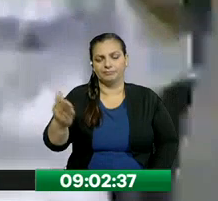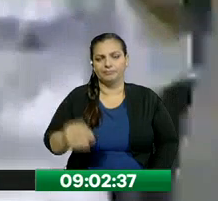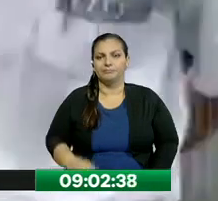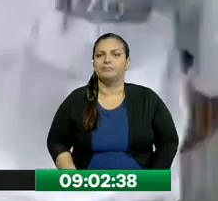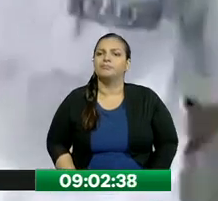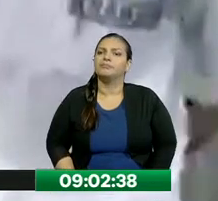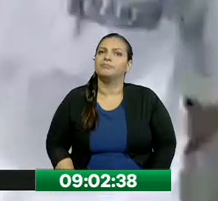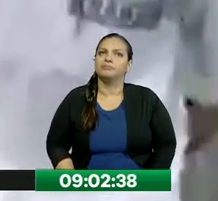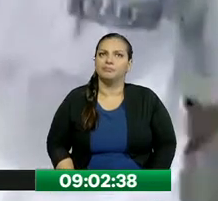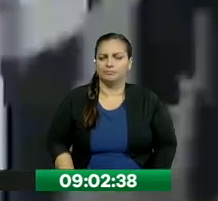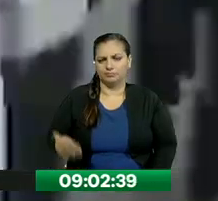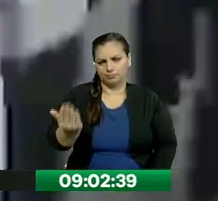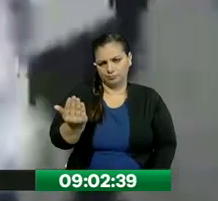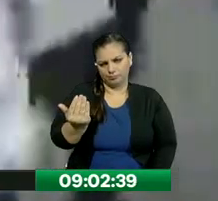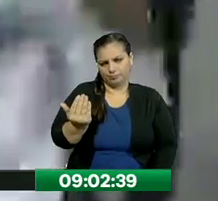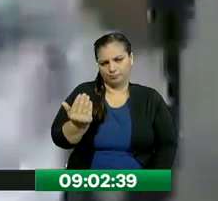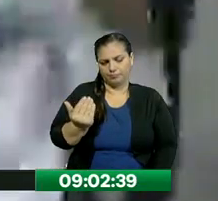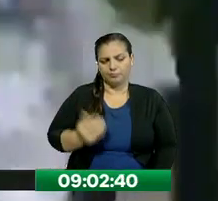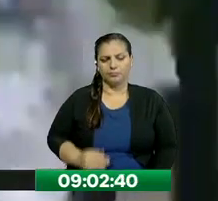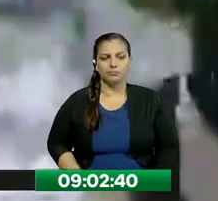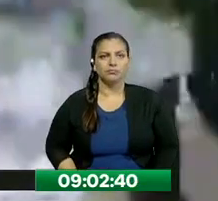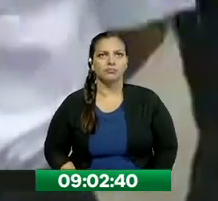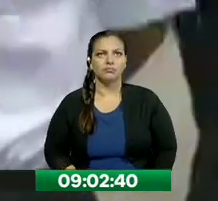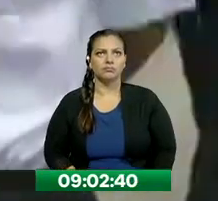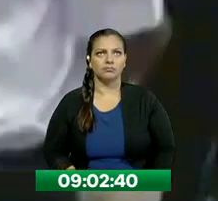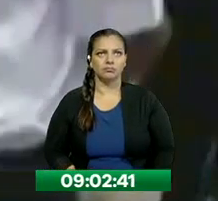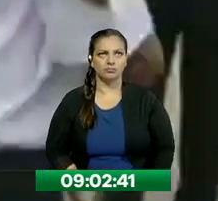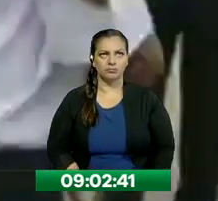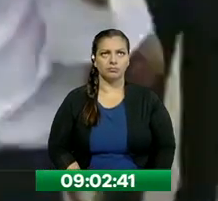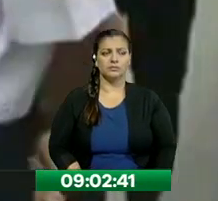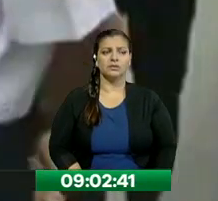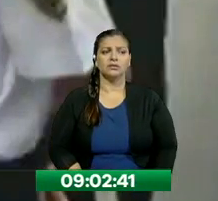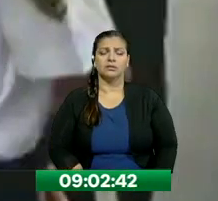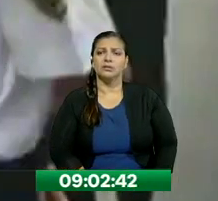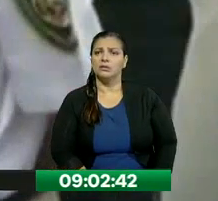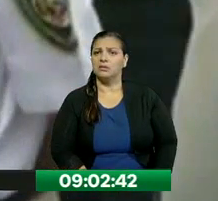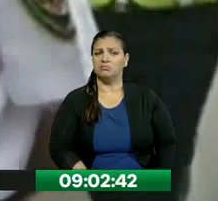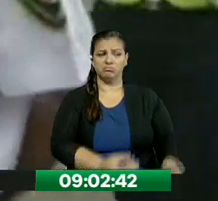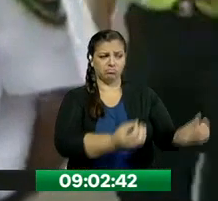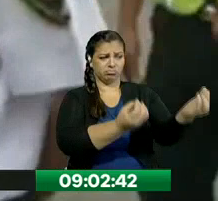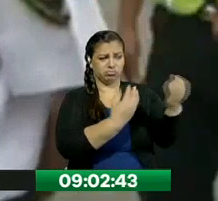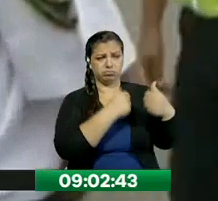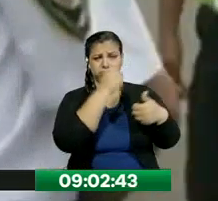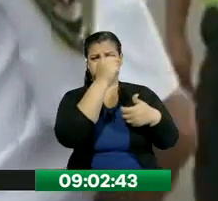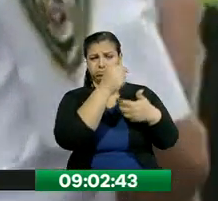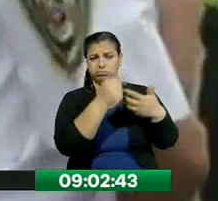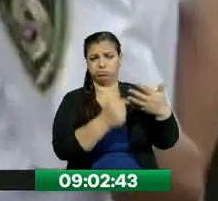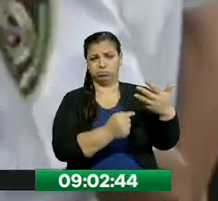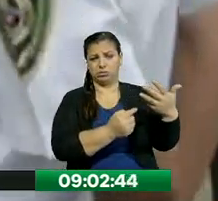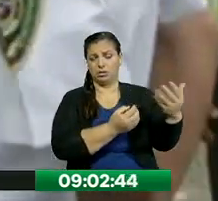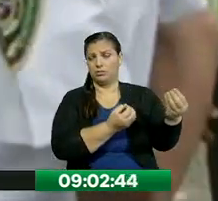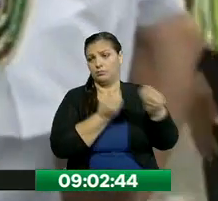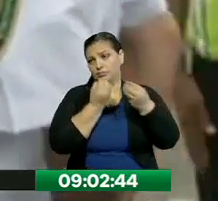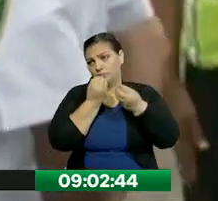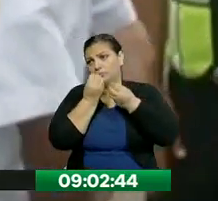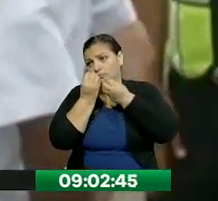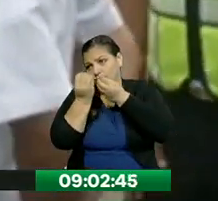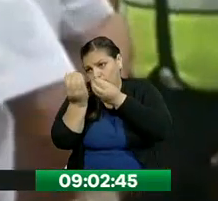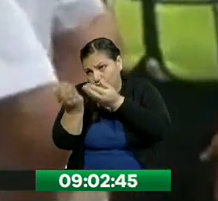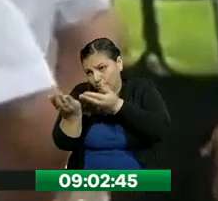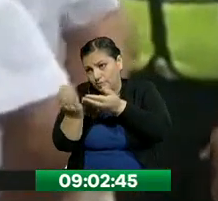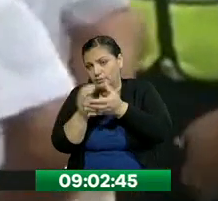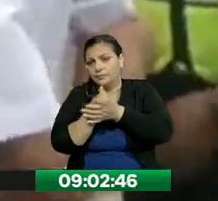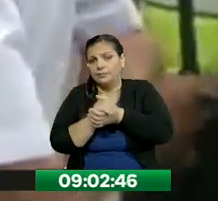Oficial, buenos días, acompáñame más acá, por favor. Aquí existe un pliego de peticiones por parte de los habitantes de este sector. Mejor dicho,